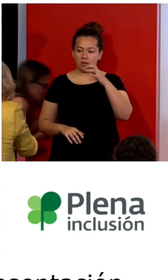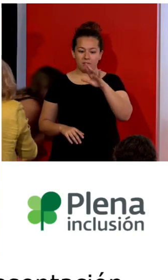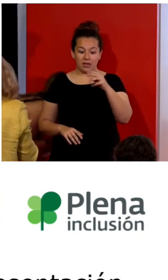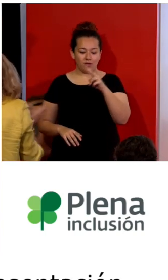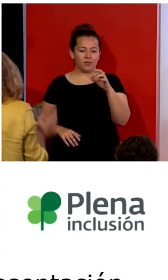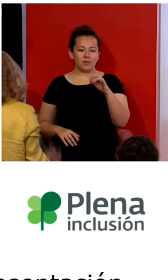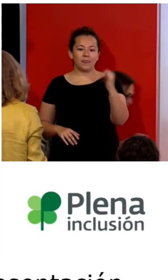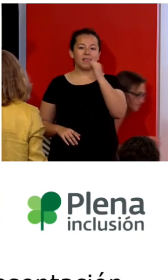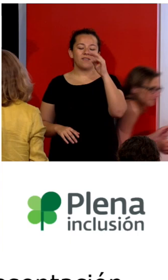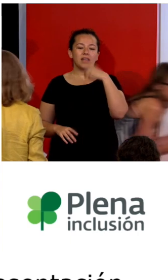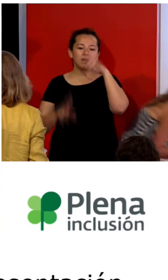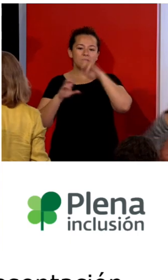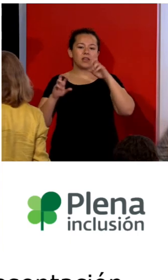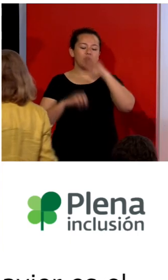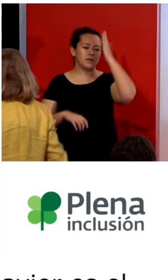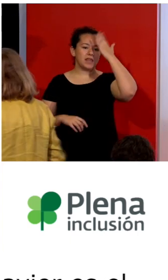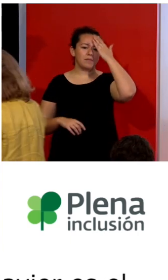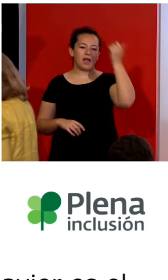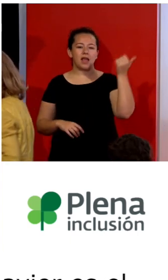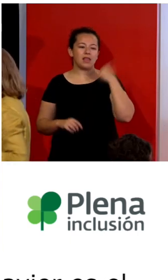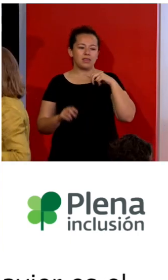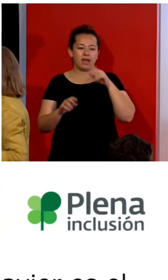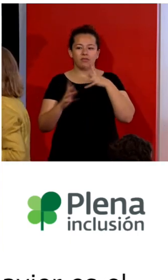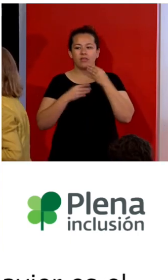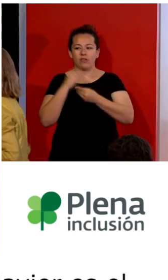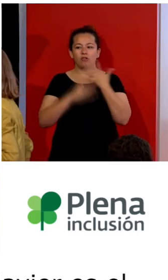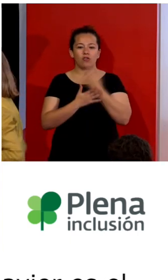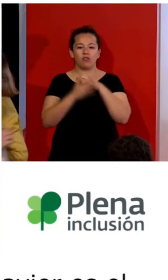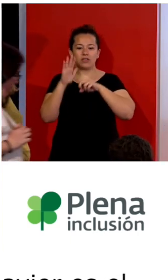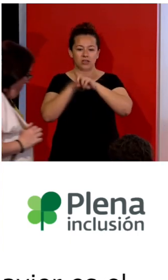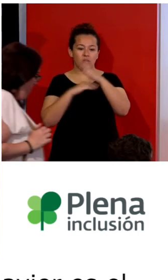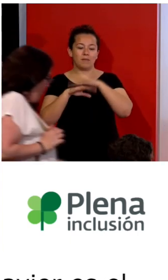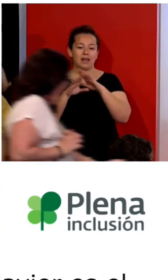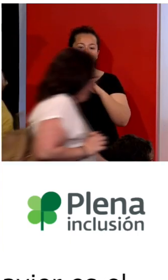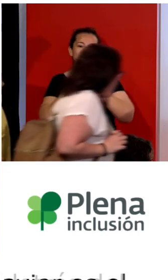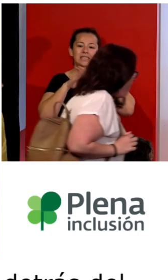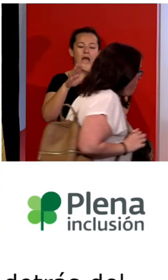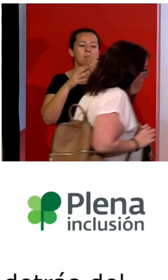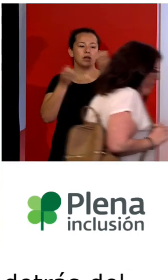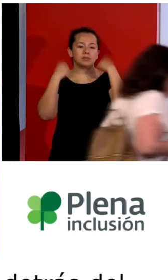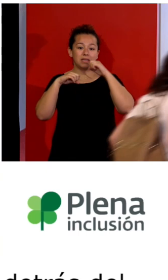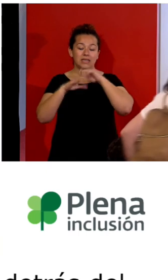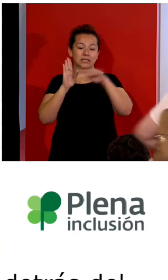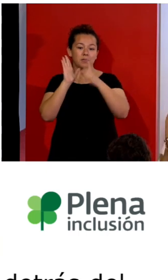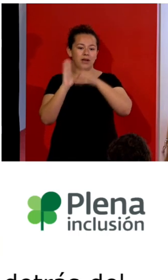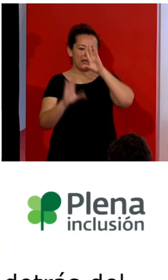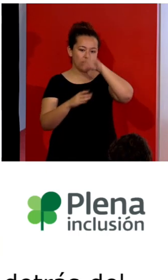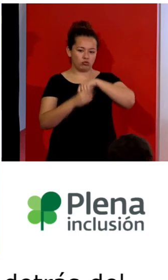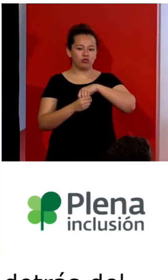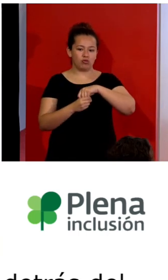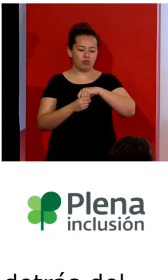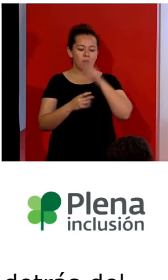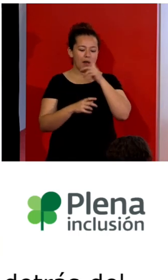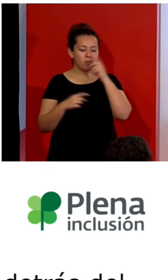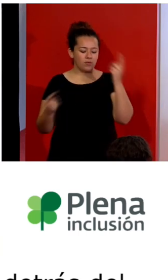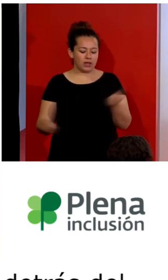el investigador principal que ha estado detrás del desarrollo de esa guía de buenas prácticas que Plena Inclusión va a